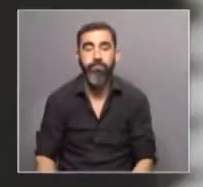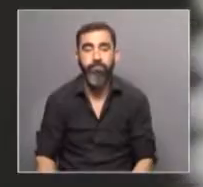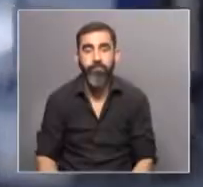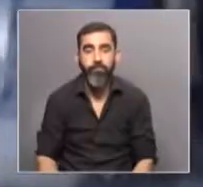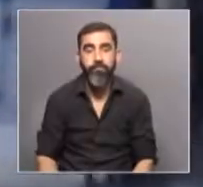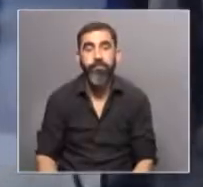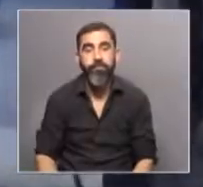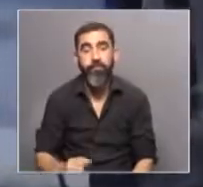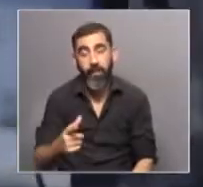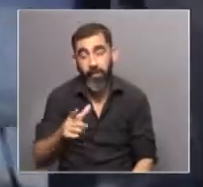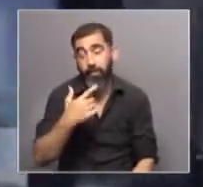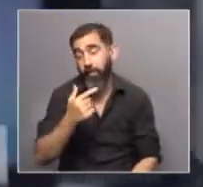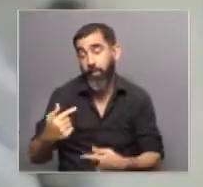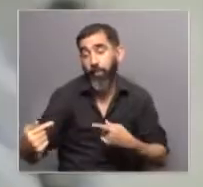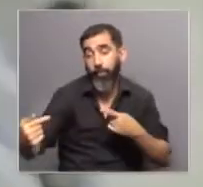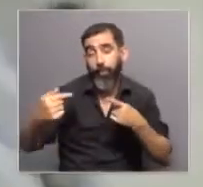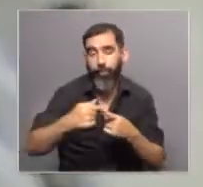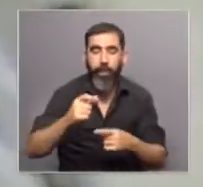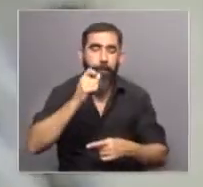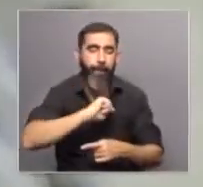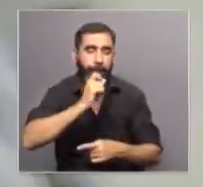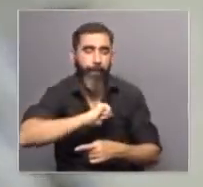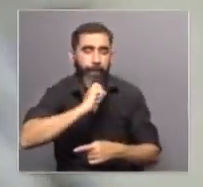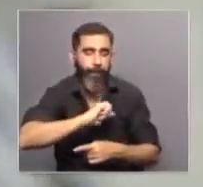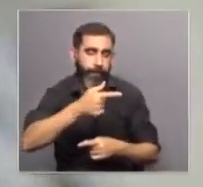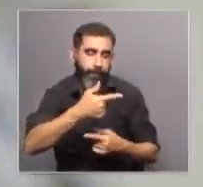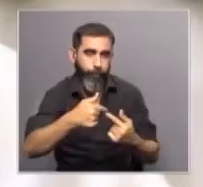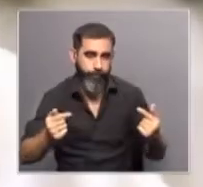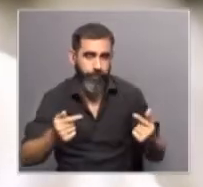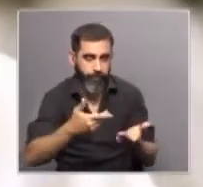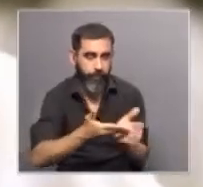con eso vamos contra las mentiras, en definitiva.